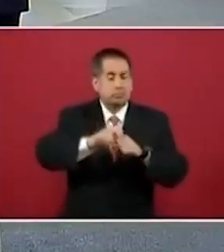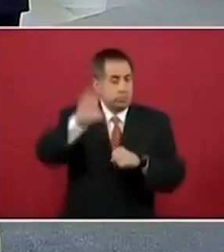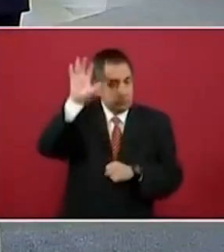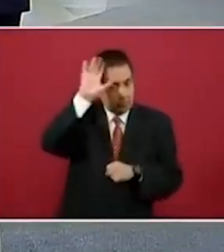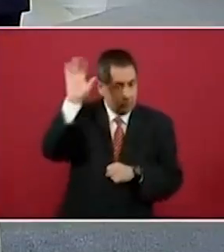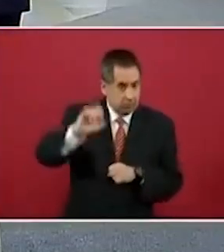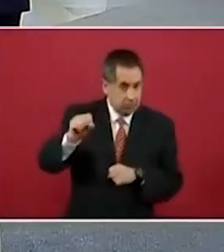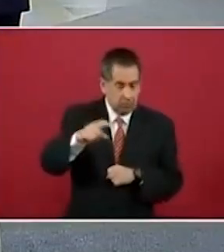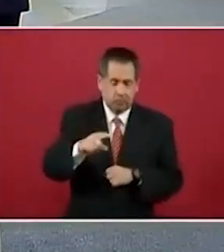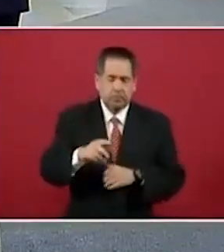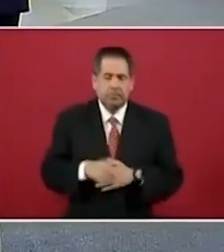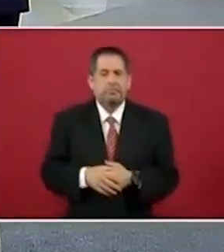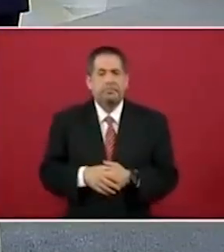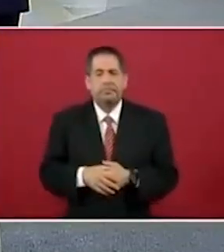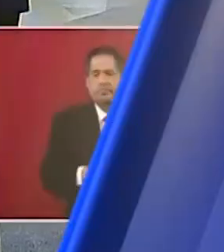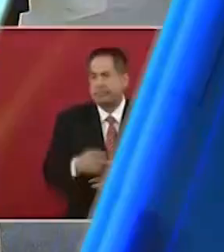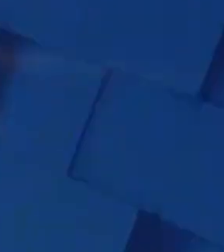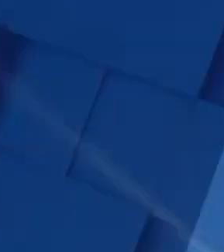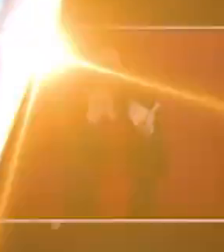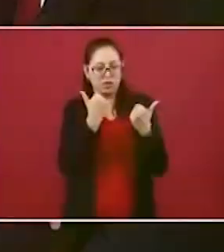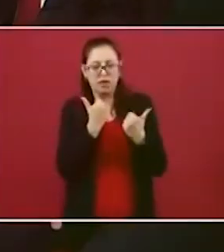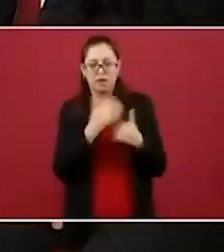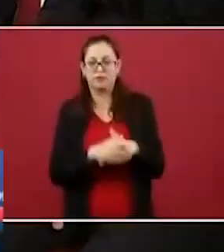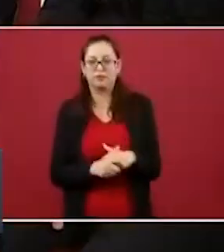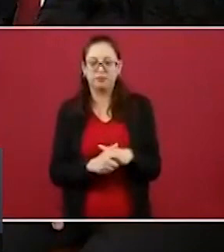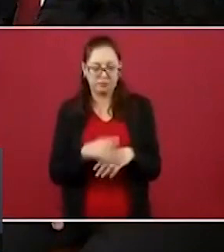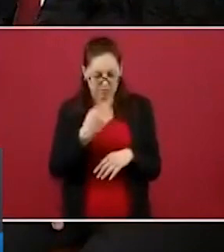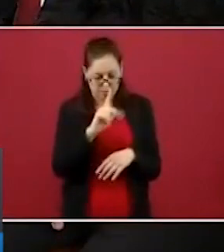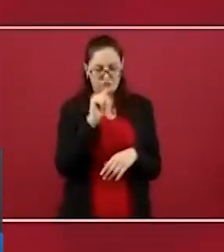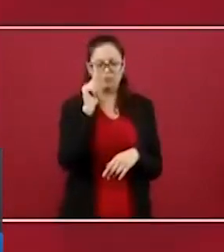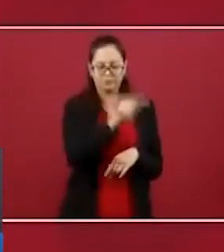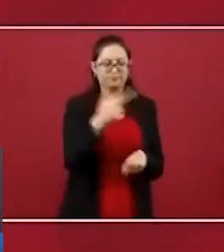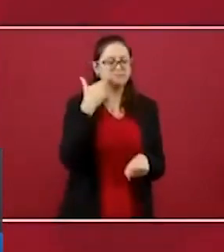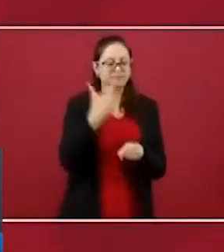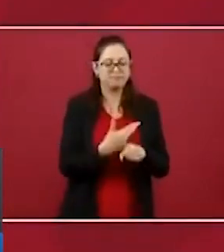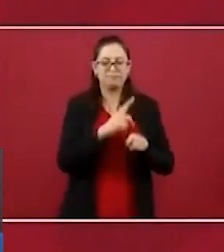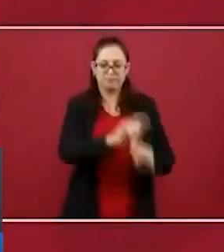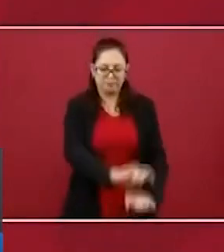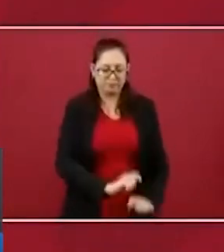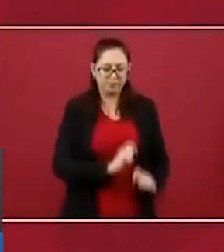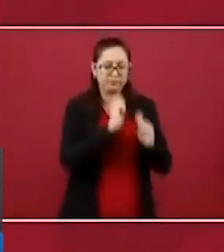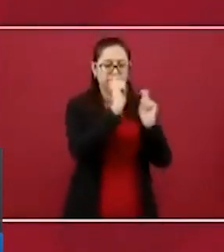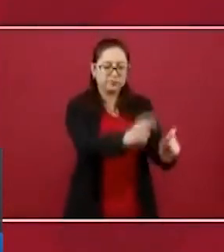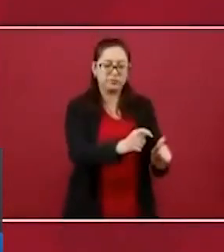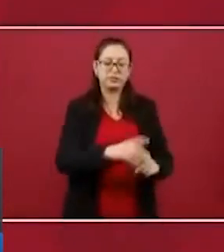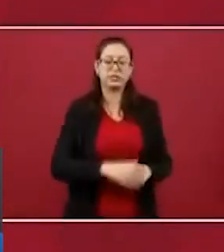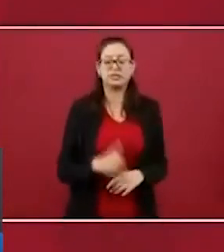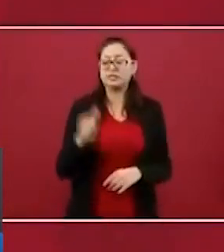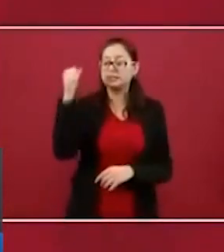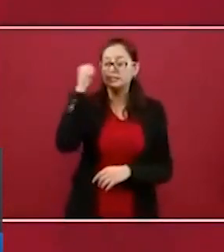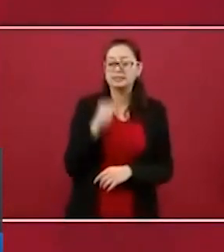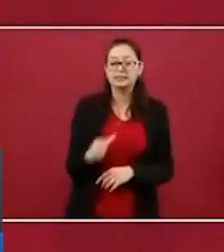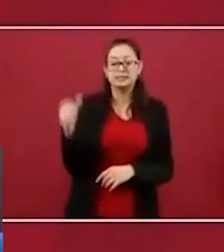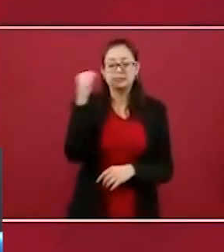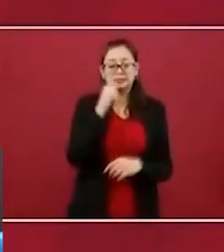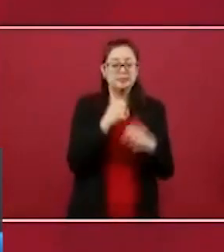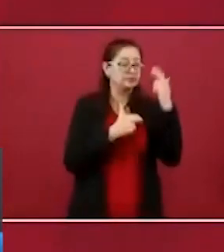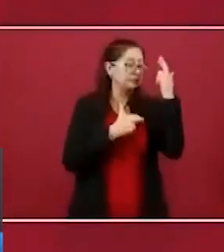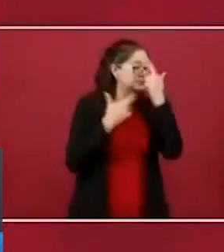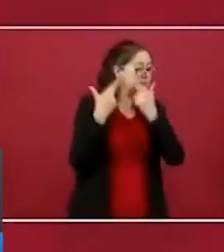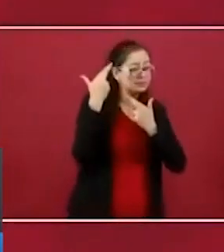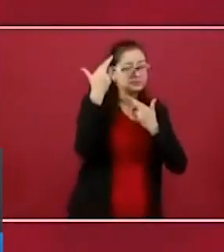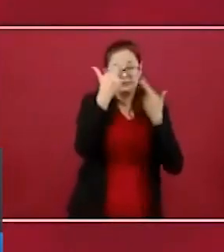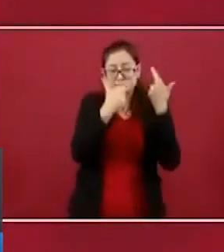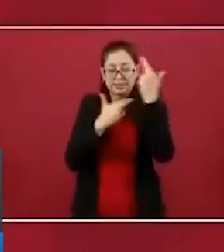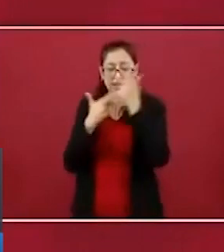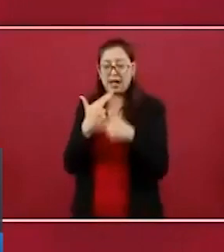a lo que él contestó que se iniciará una investigación. Va a hacerse cargo de revisar, caso por caso,